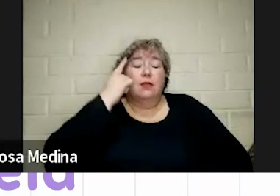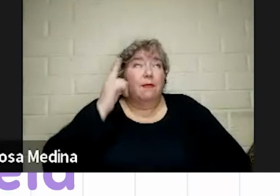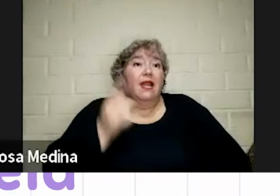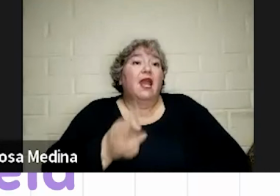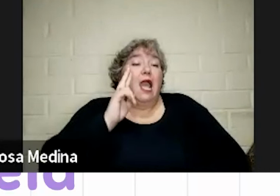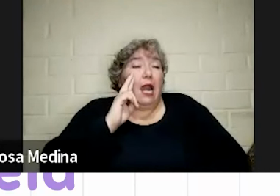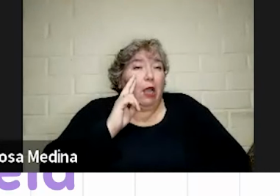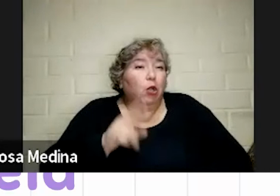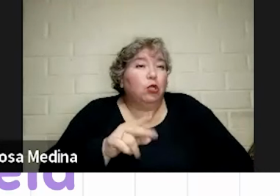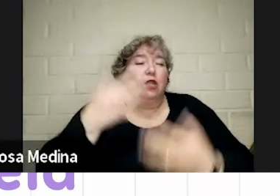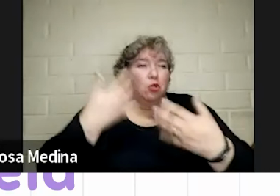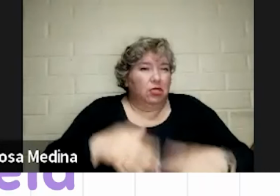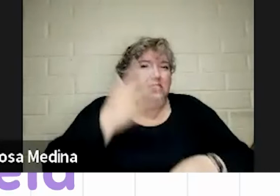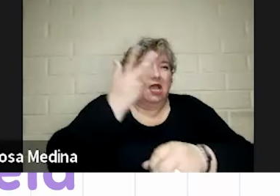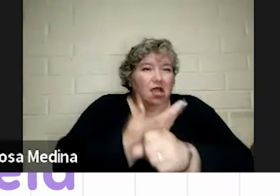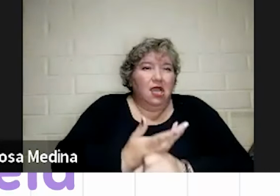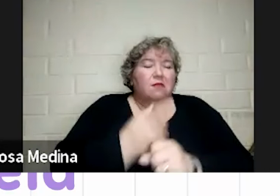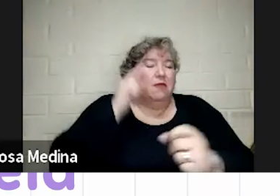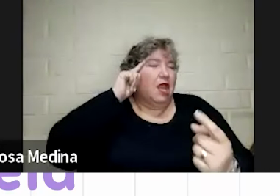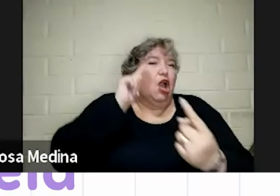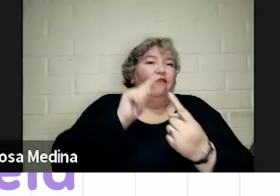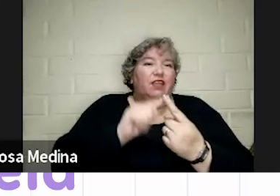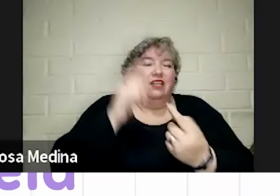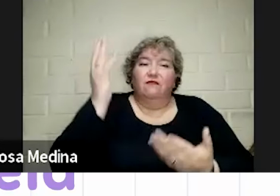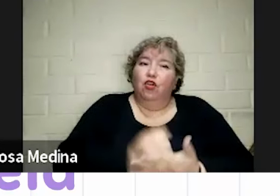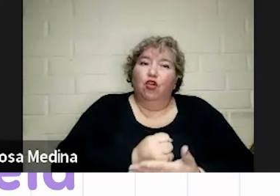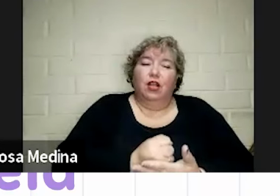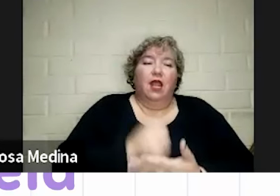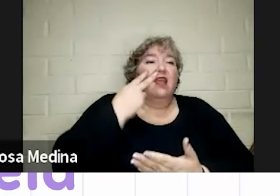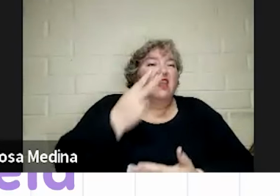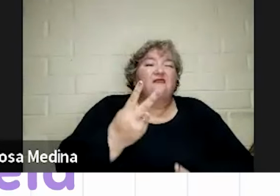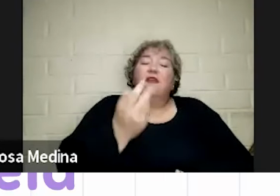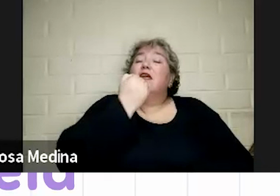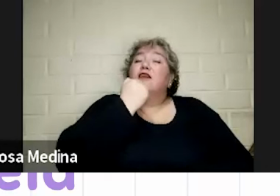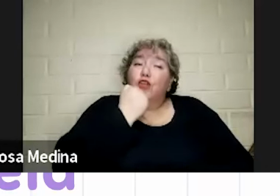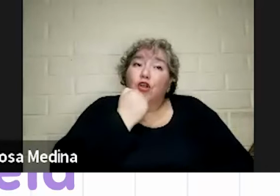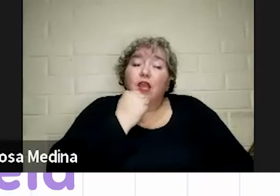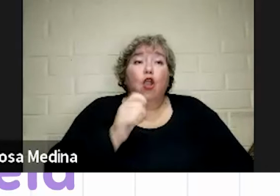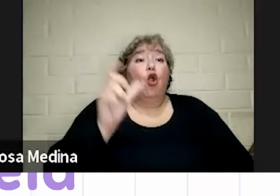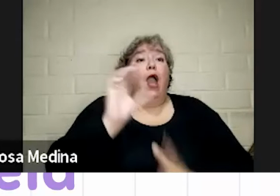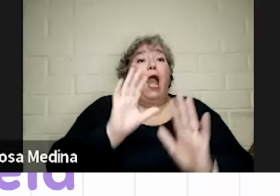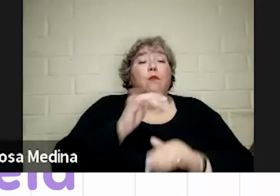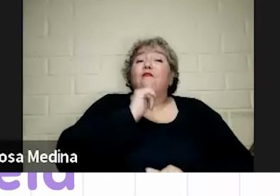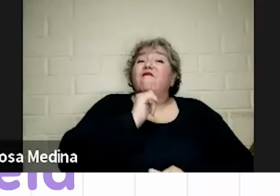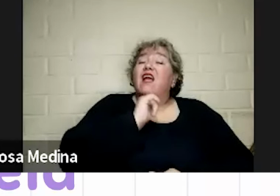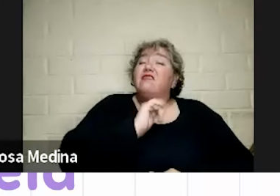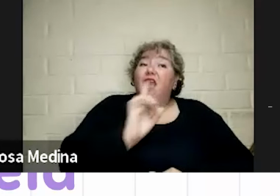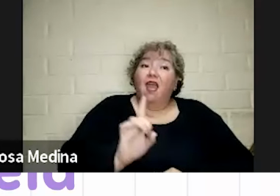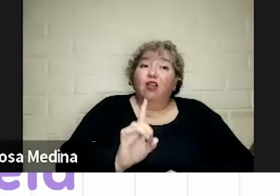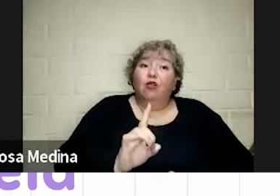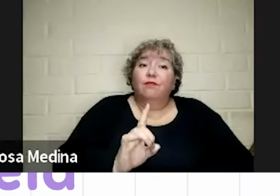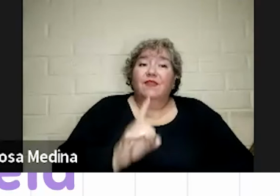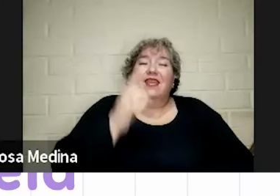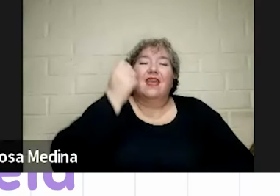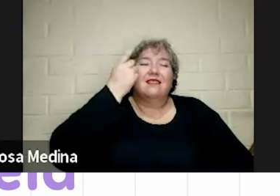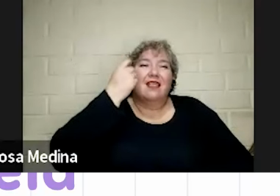tenemos para llegar al objetivo, ¿cierto? Para identificar los errores en el proceso o ver si nos falta algo, y para comprender claves de respuesta.